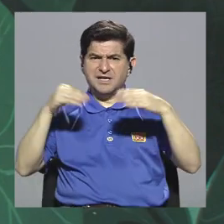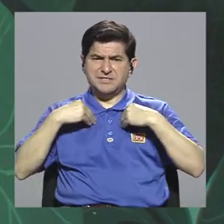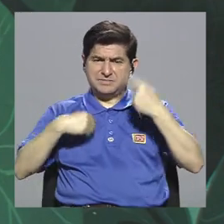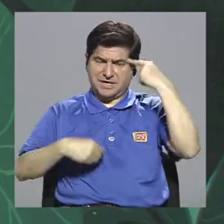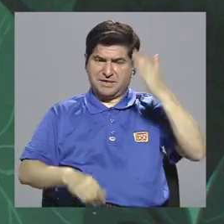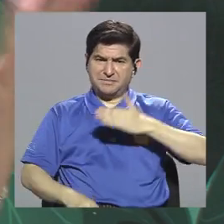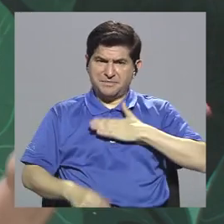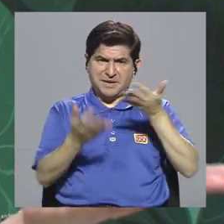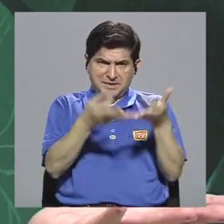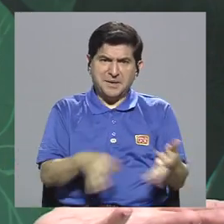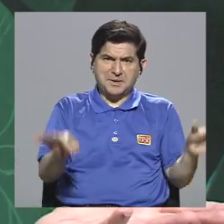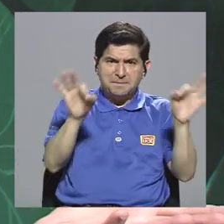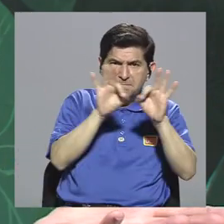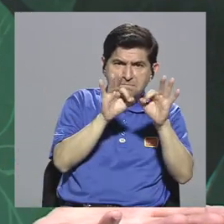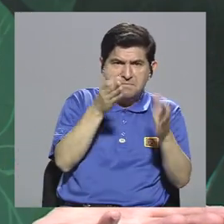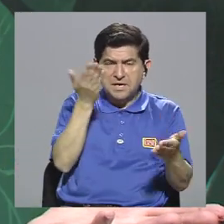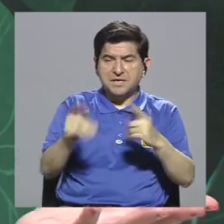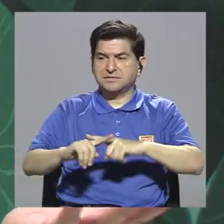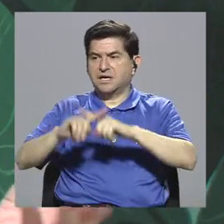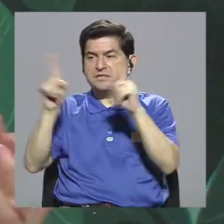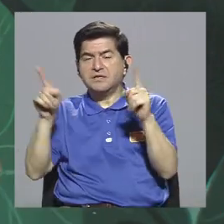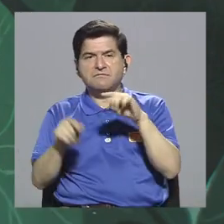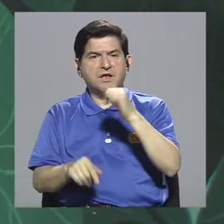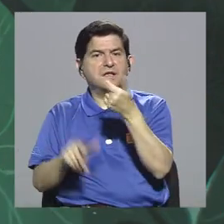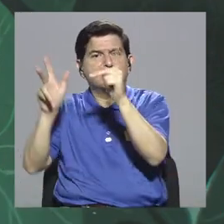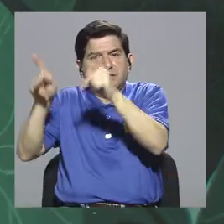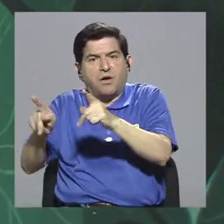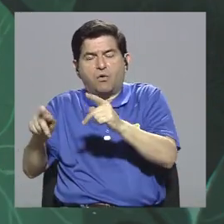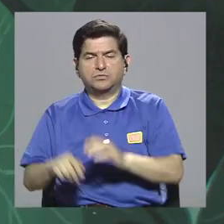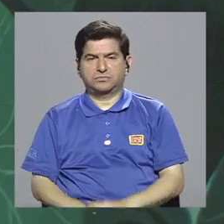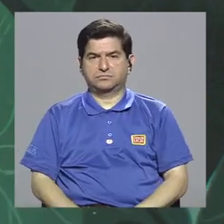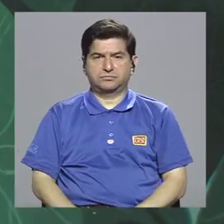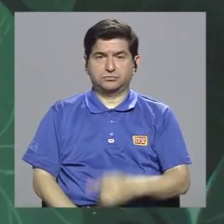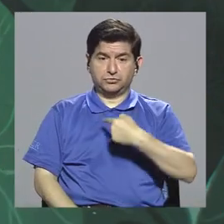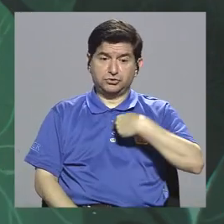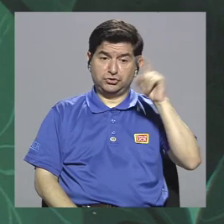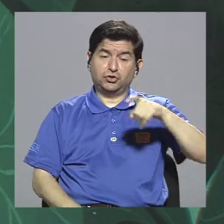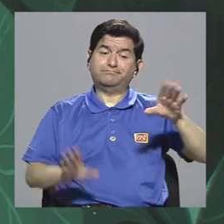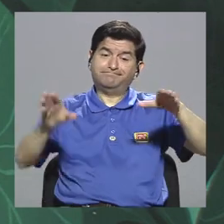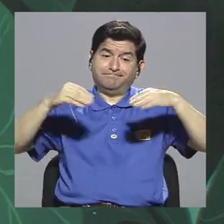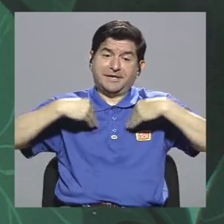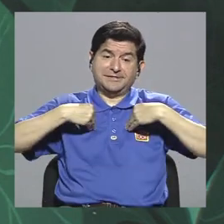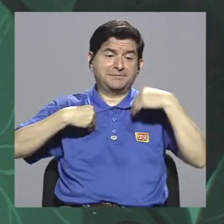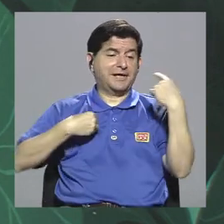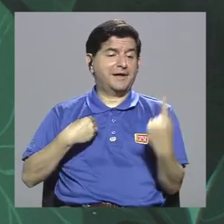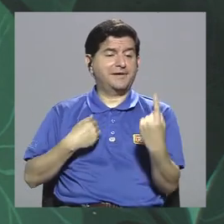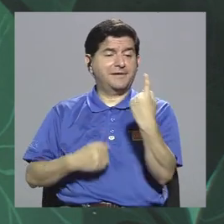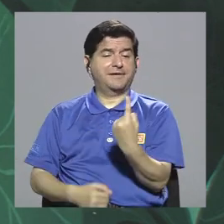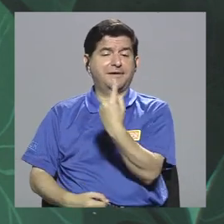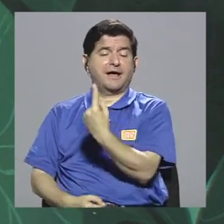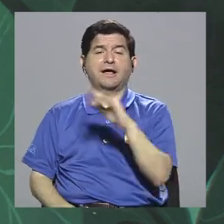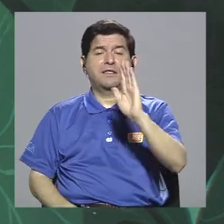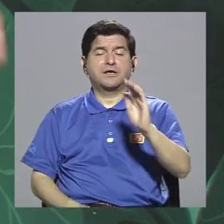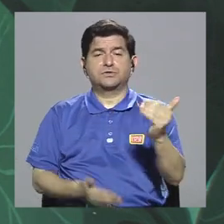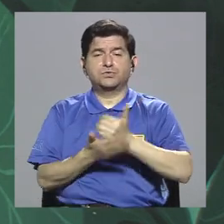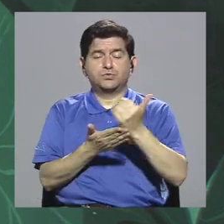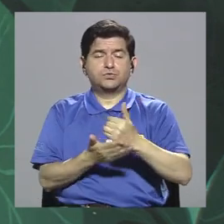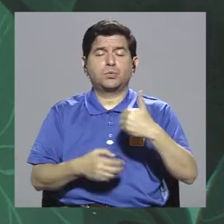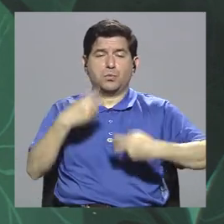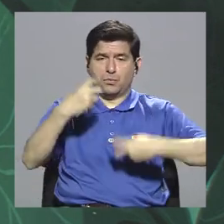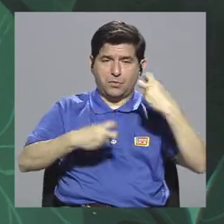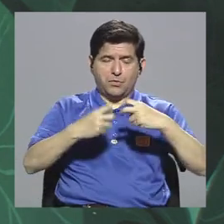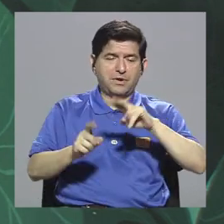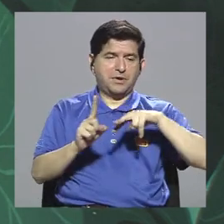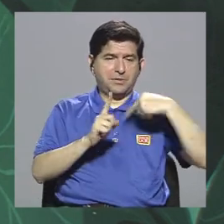importante tal vez es diferente de lo que es para el otro, y que yo tengo que aceptar pues, que cada quien tiene sus recursos y sus problemas y su perspectiva